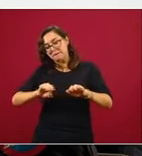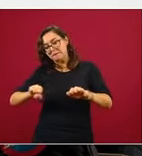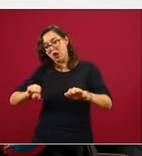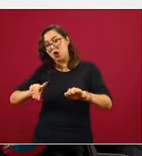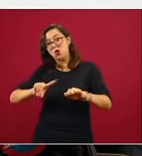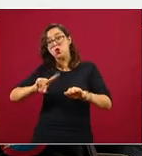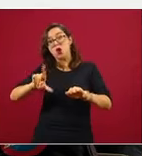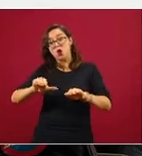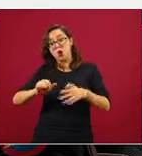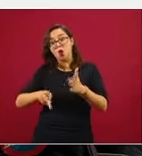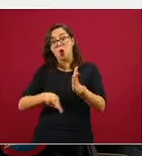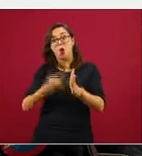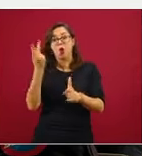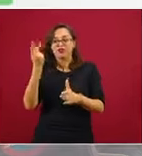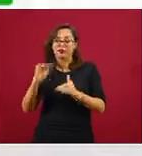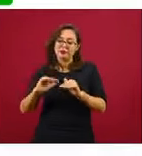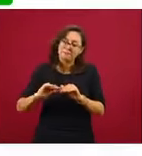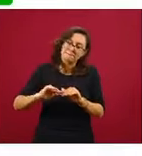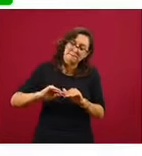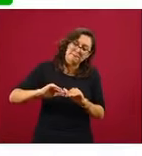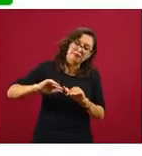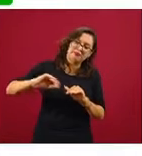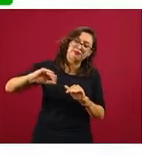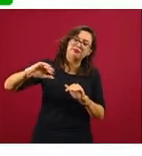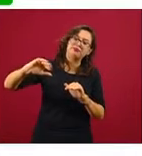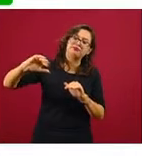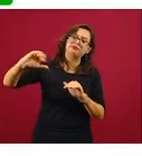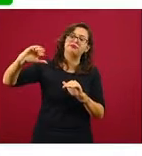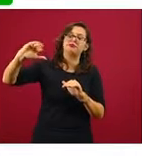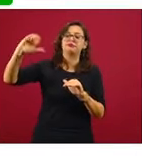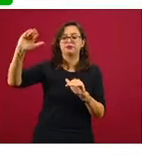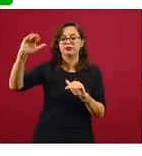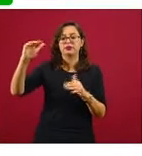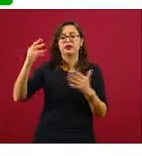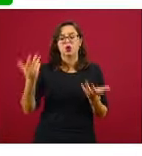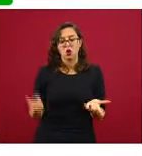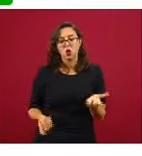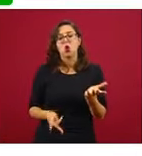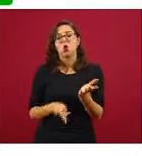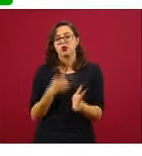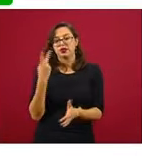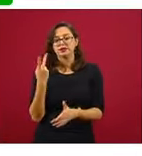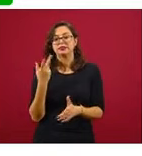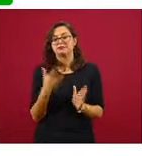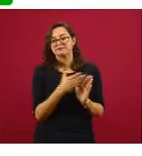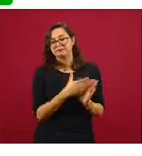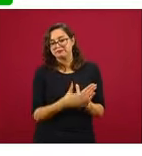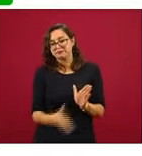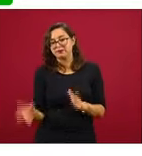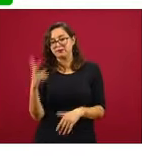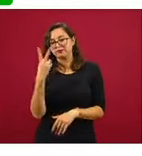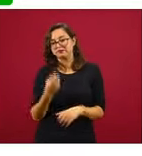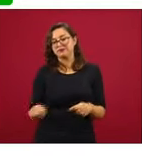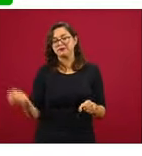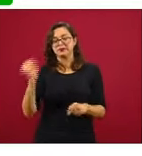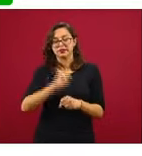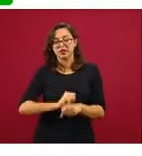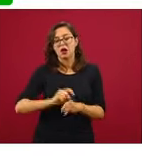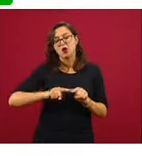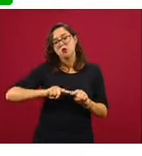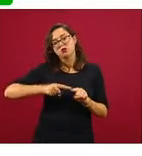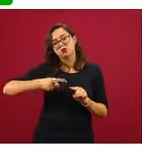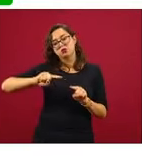viene nuevamente un incremento en la transmisión. Tenemos nuevamente por varias semanas una curva